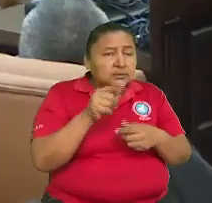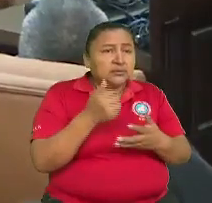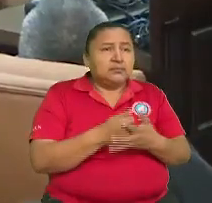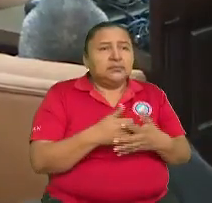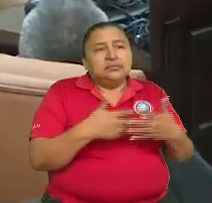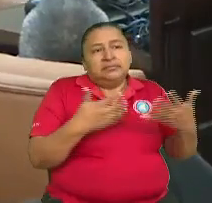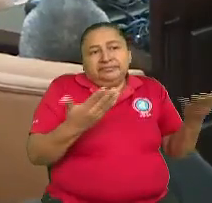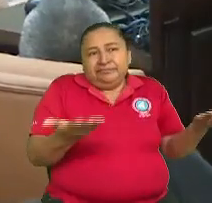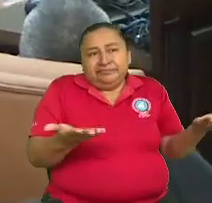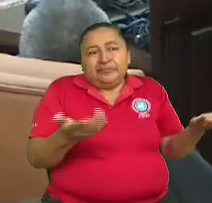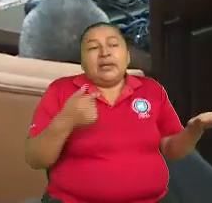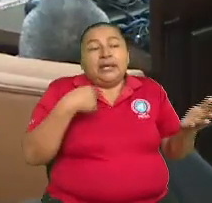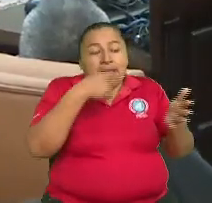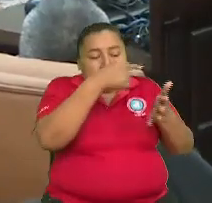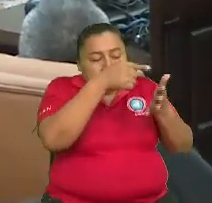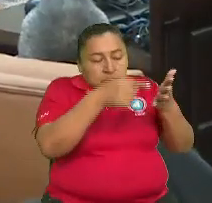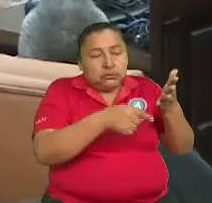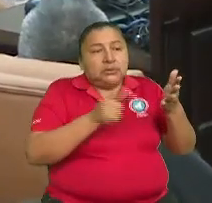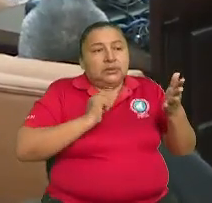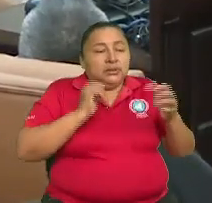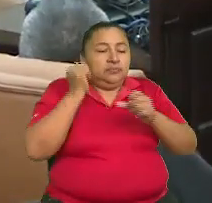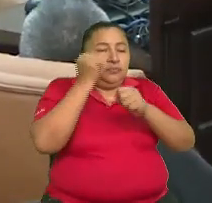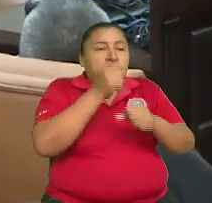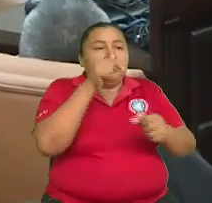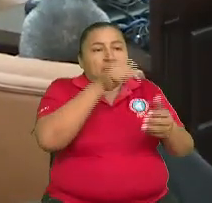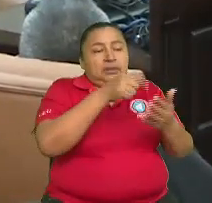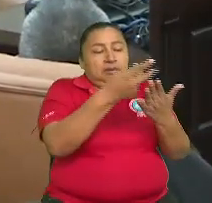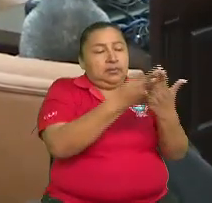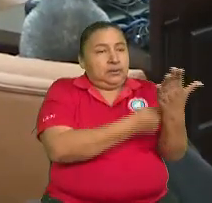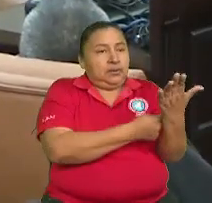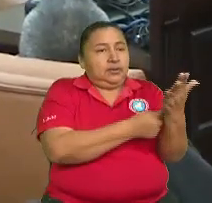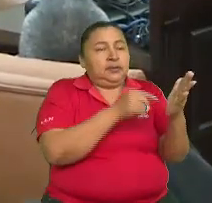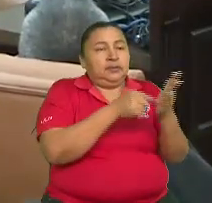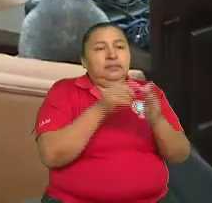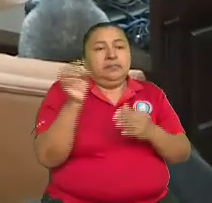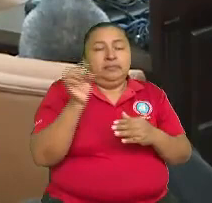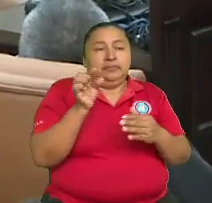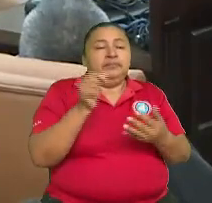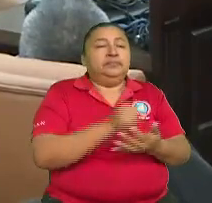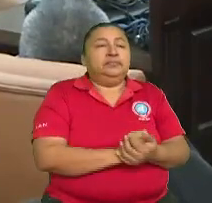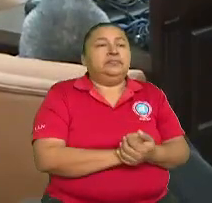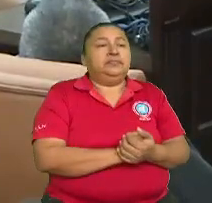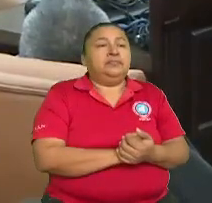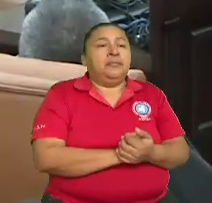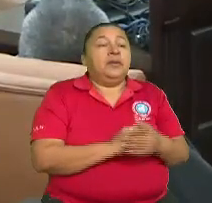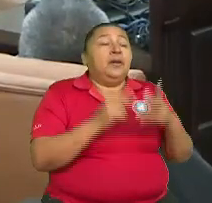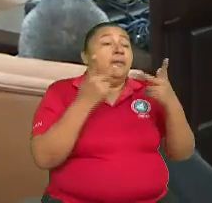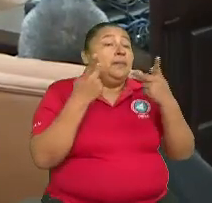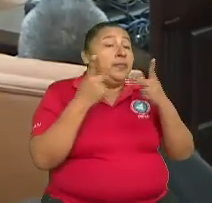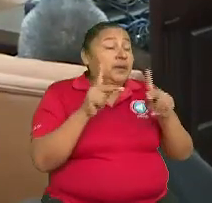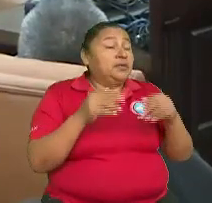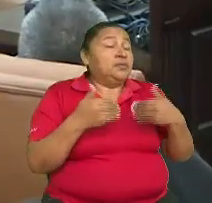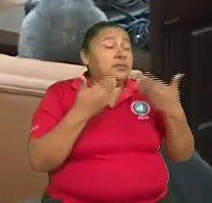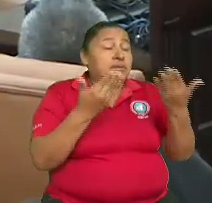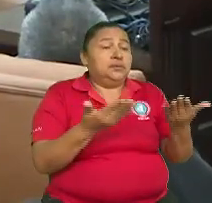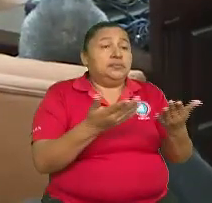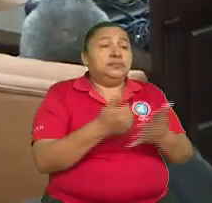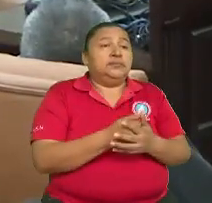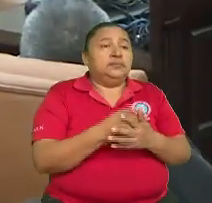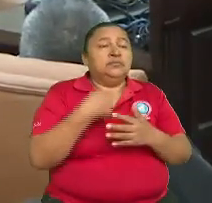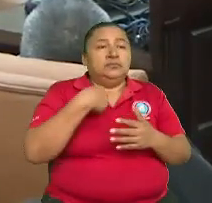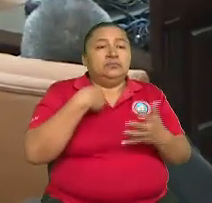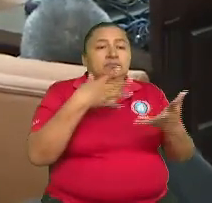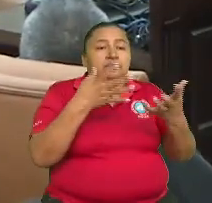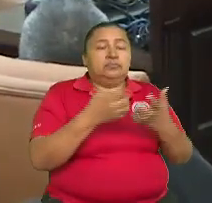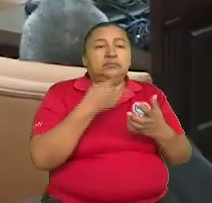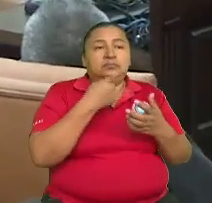Eso es lo que trae fundamentalmente este préstamo. Pero además, yo quiero